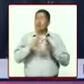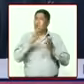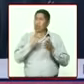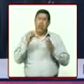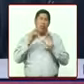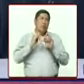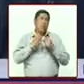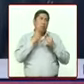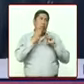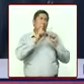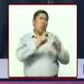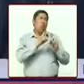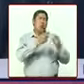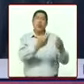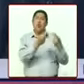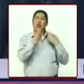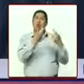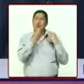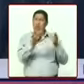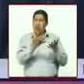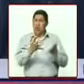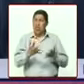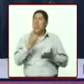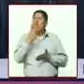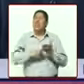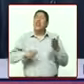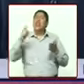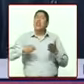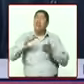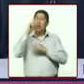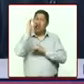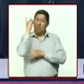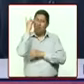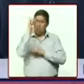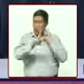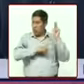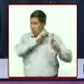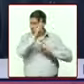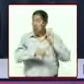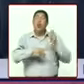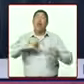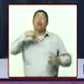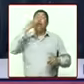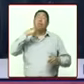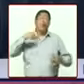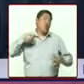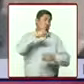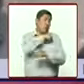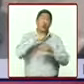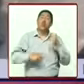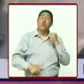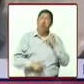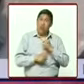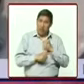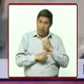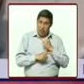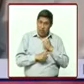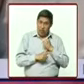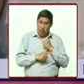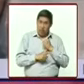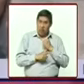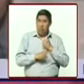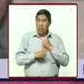de respuesta y las necesidades del pueblo boliviano. También queremos mencionar como dirigentes la